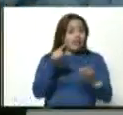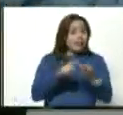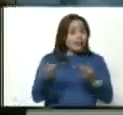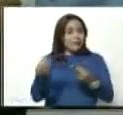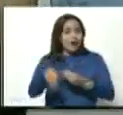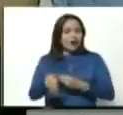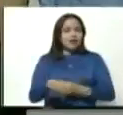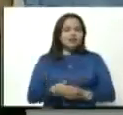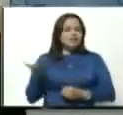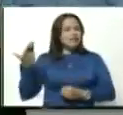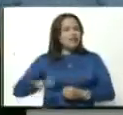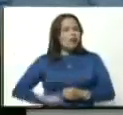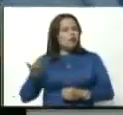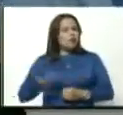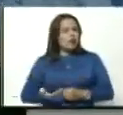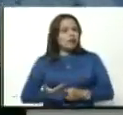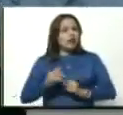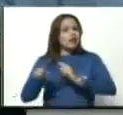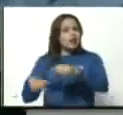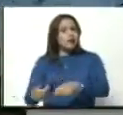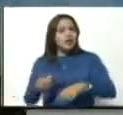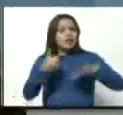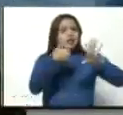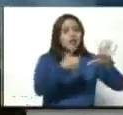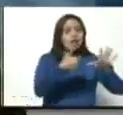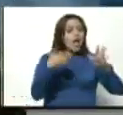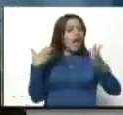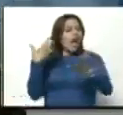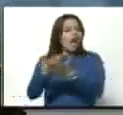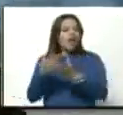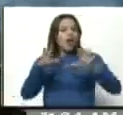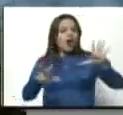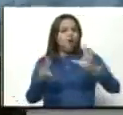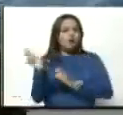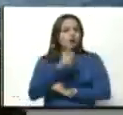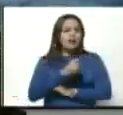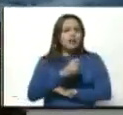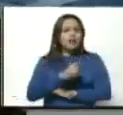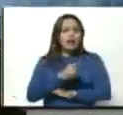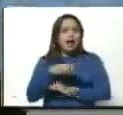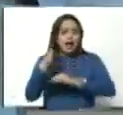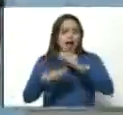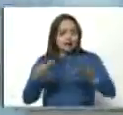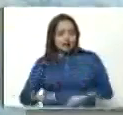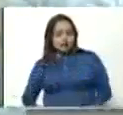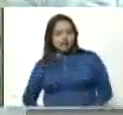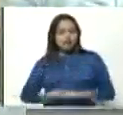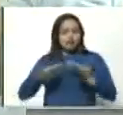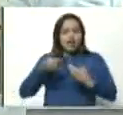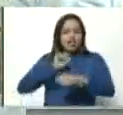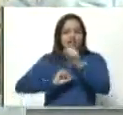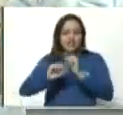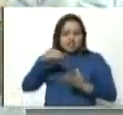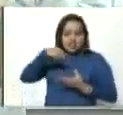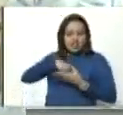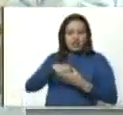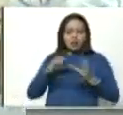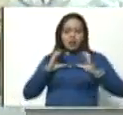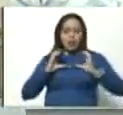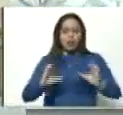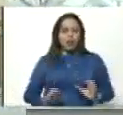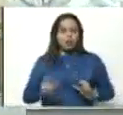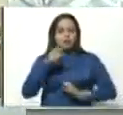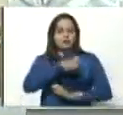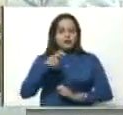importantísima para, luego de 6 a 8 meses, elevar los títulos de anticuerpos de la población nuevamente. Yo